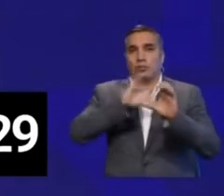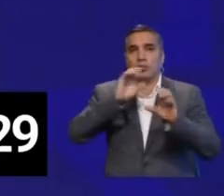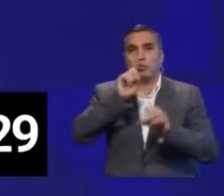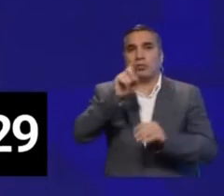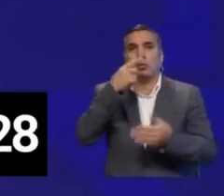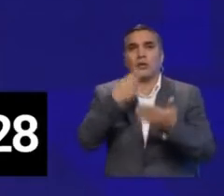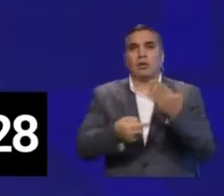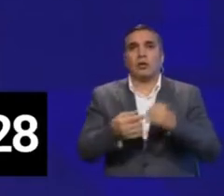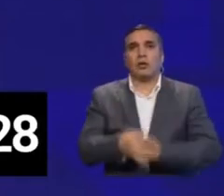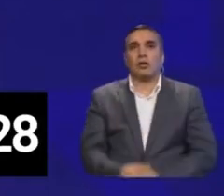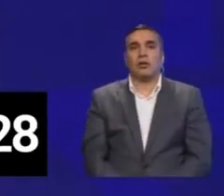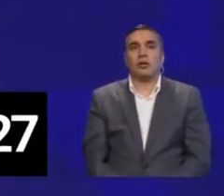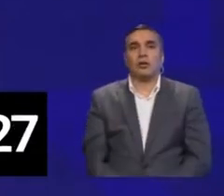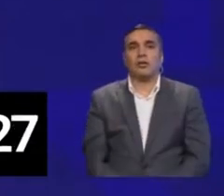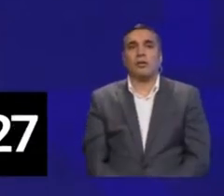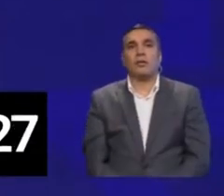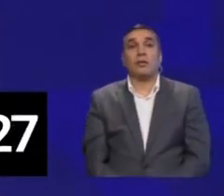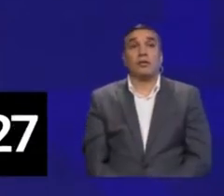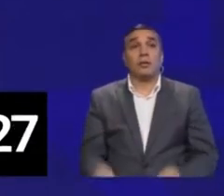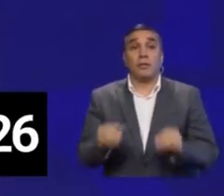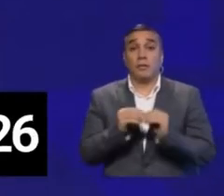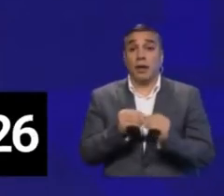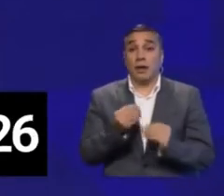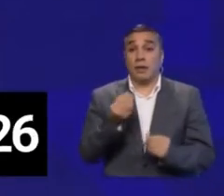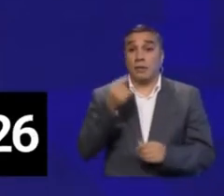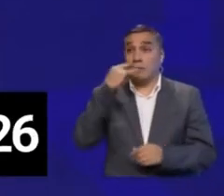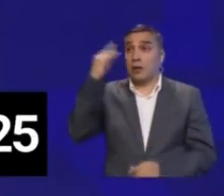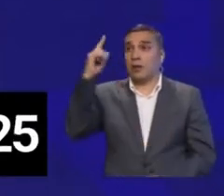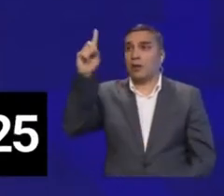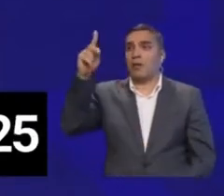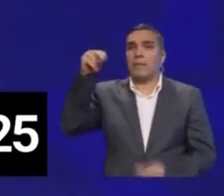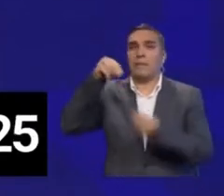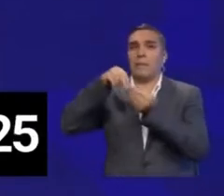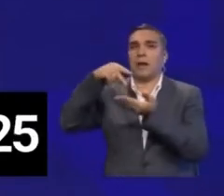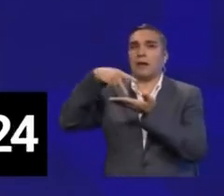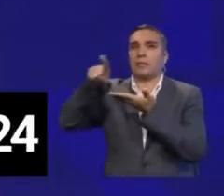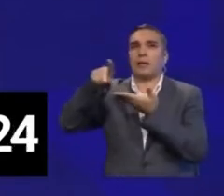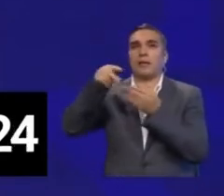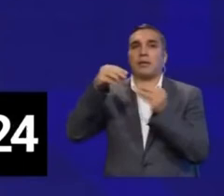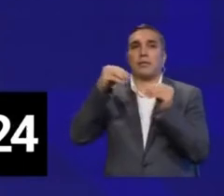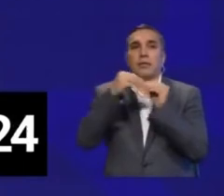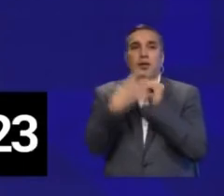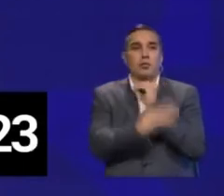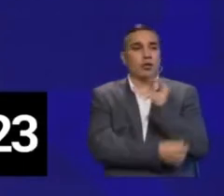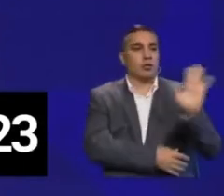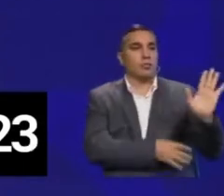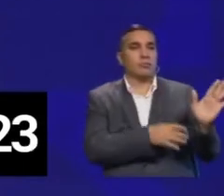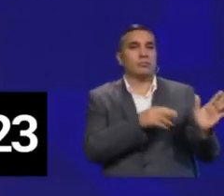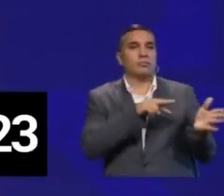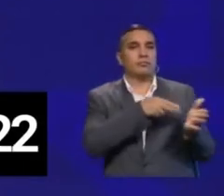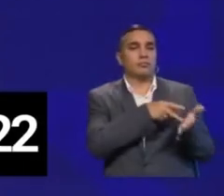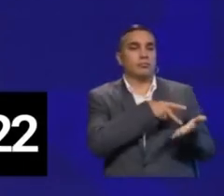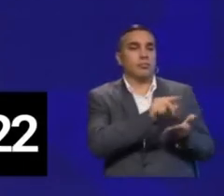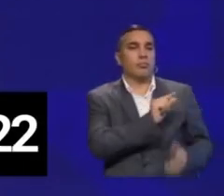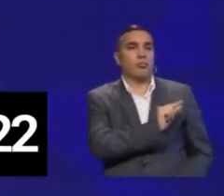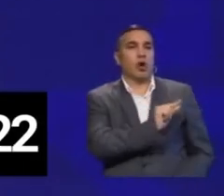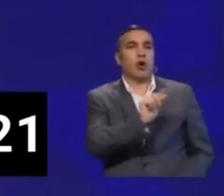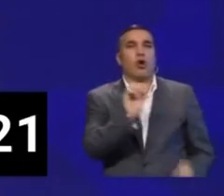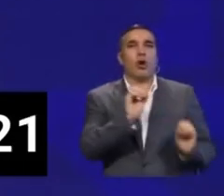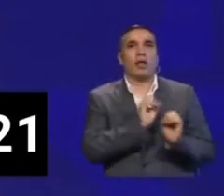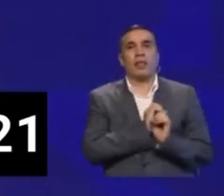que los que más tienen sean los que más paguen, los que menos tienen sean los que paguen poco o